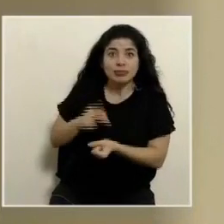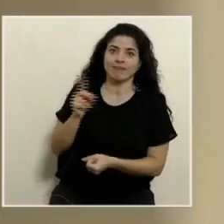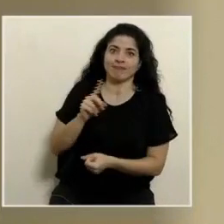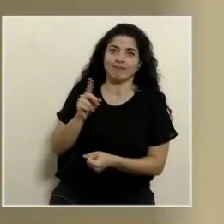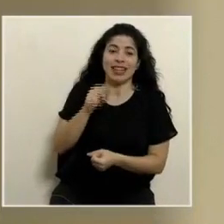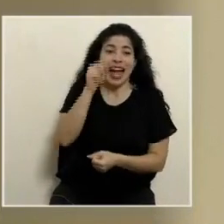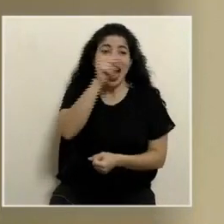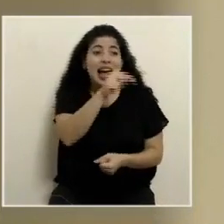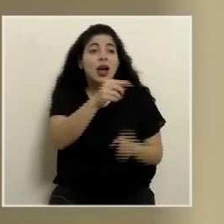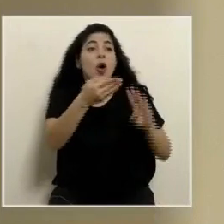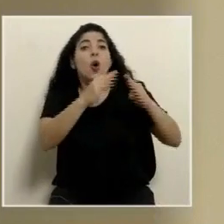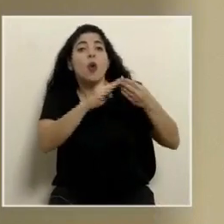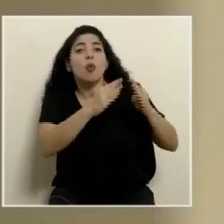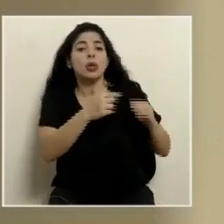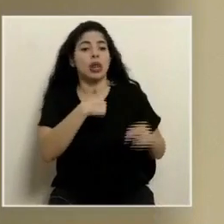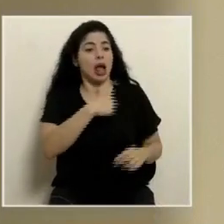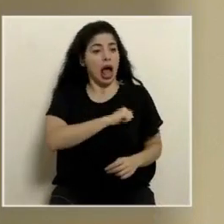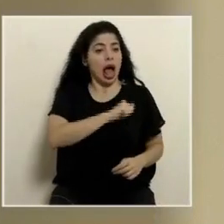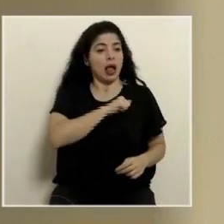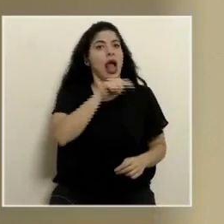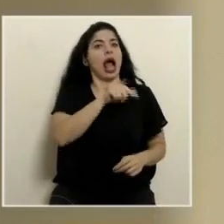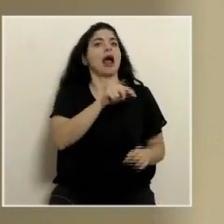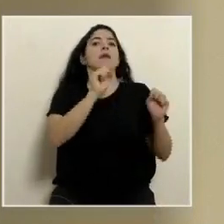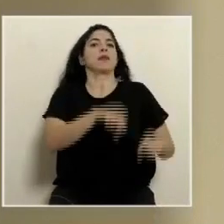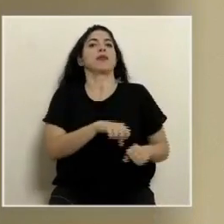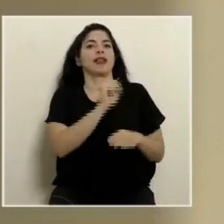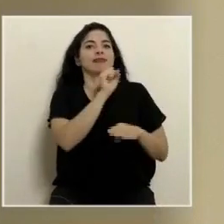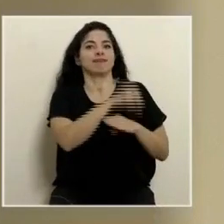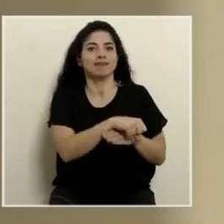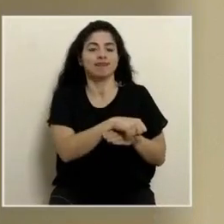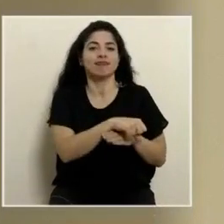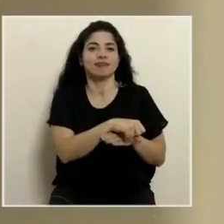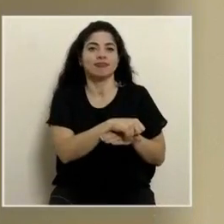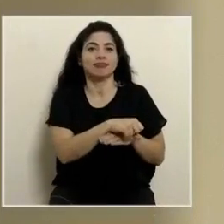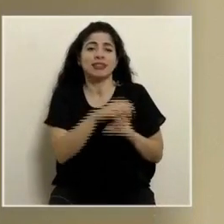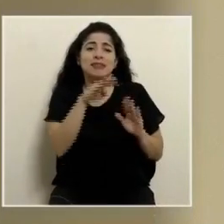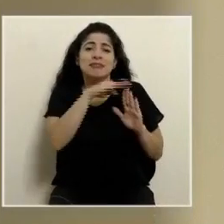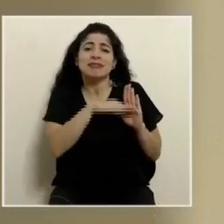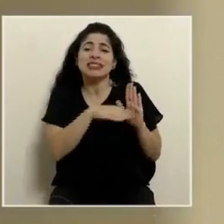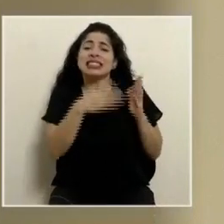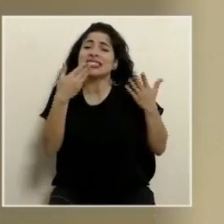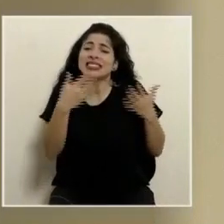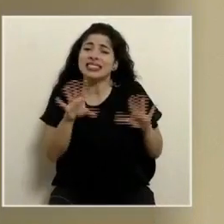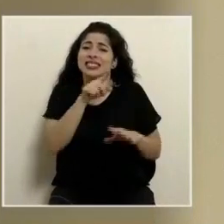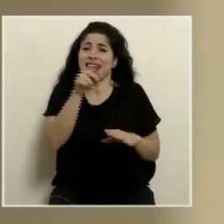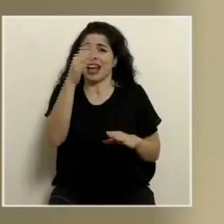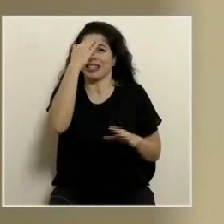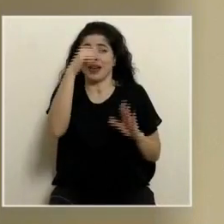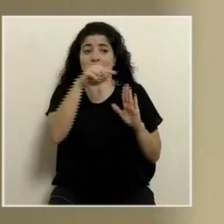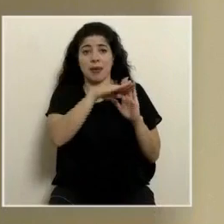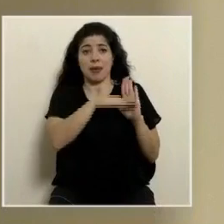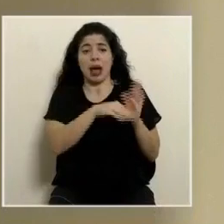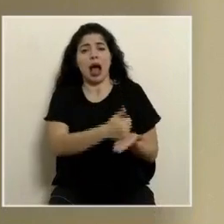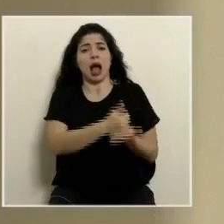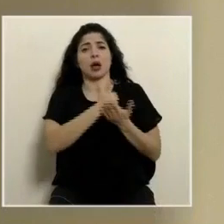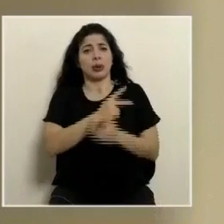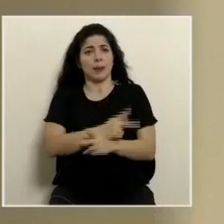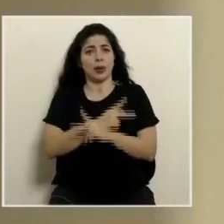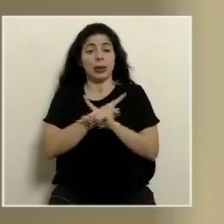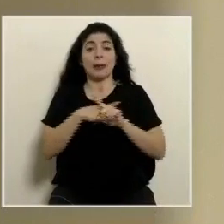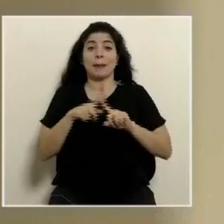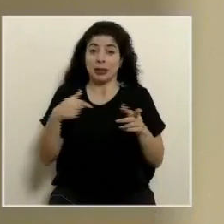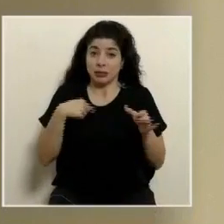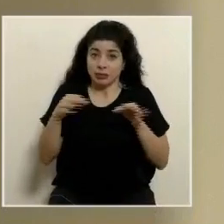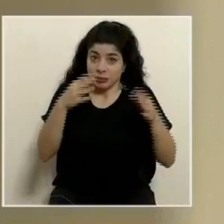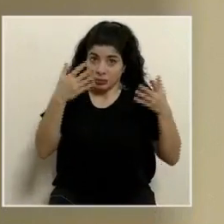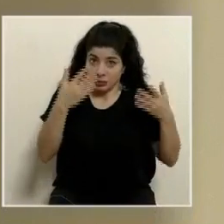la comunidad con nuestro comportamiento y con las medidas que ya sabemos que nos protegen. Pero dicho